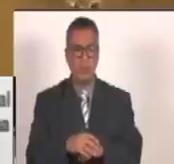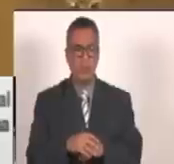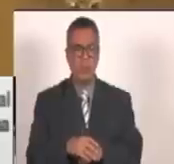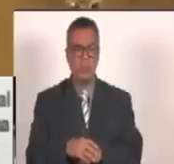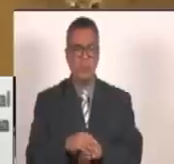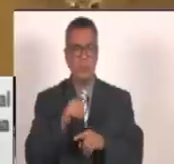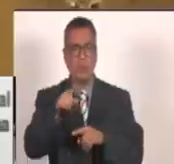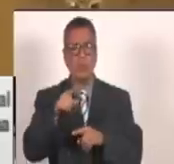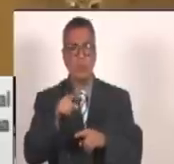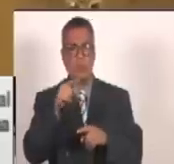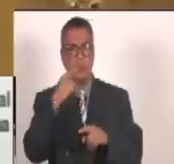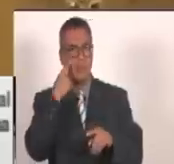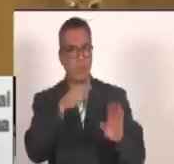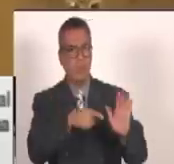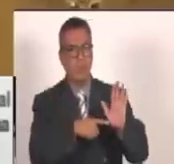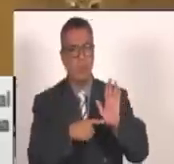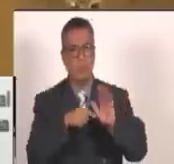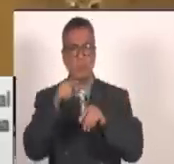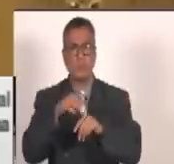como